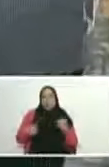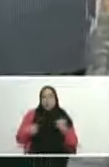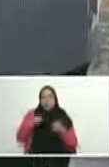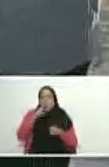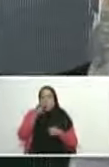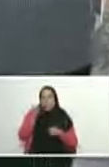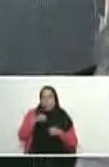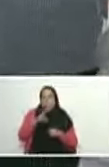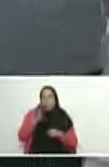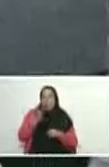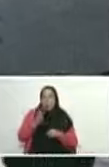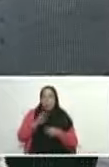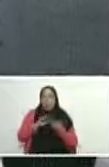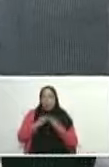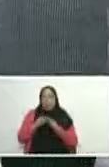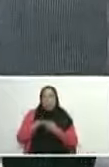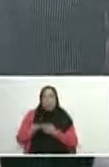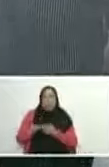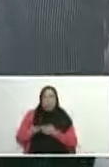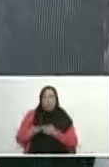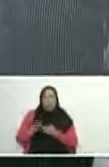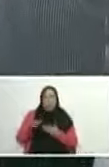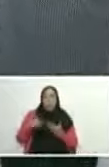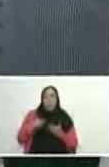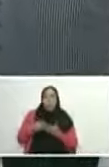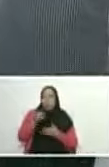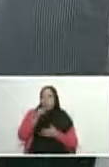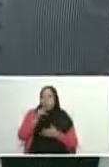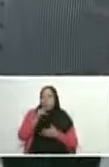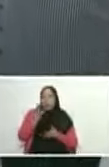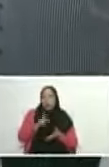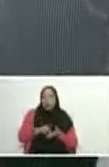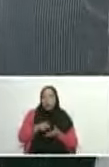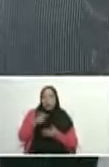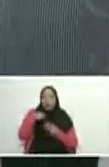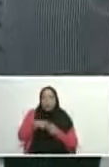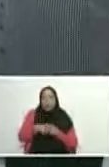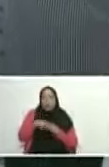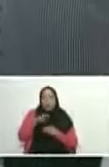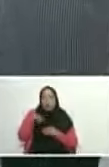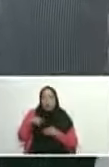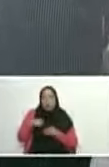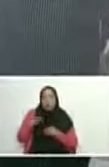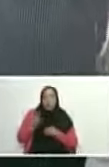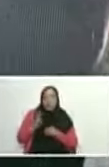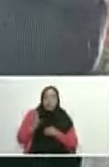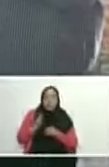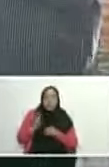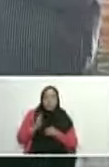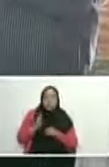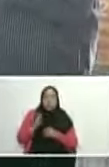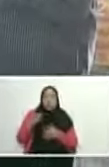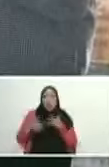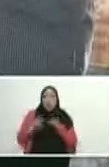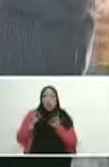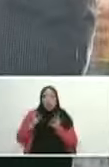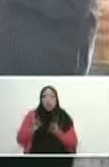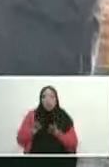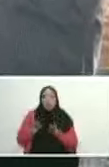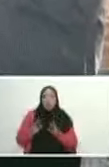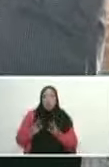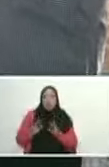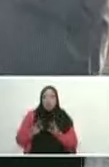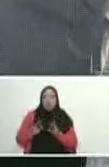nuestras embarazadas en las comunidades, llegar hasta donde usted nos dijo, llegan a lo más profundo de nuestro territorio y así va a ser cumplido. Con todos